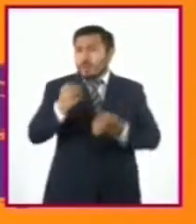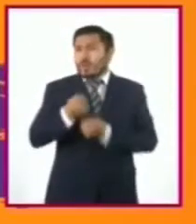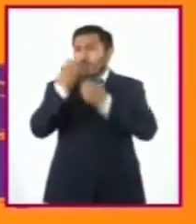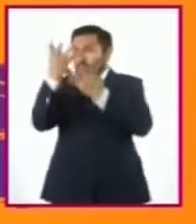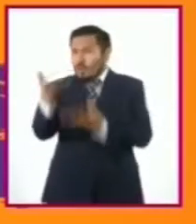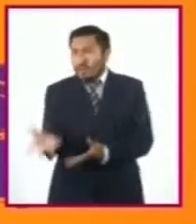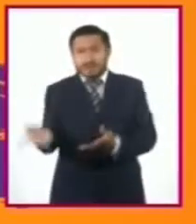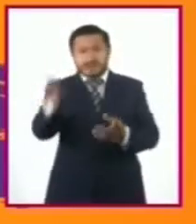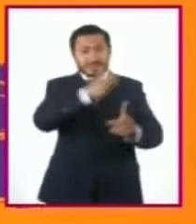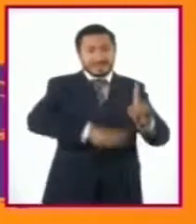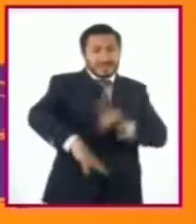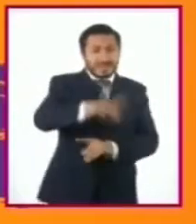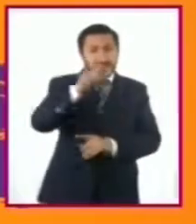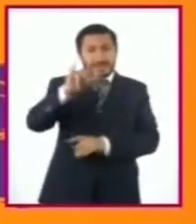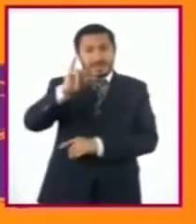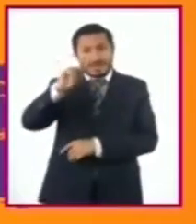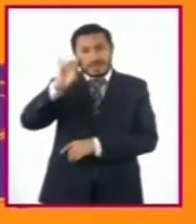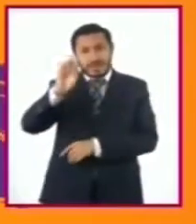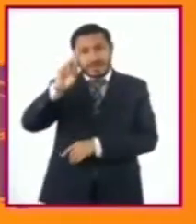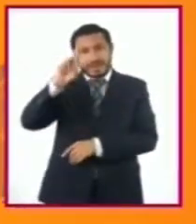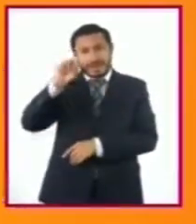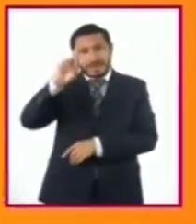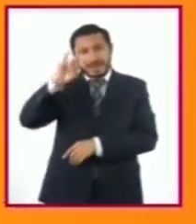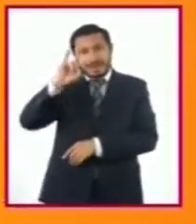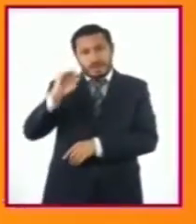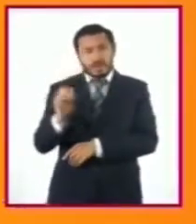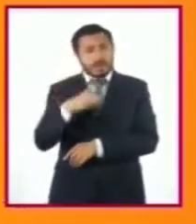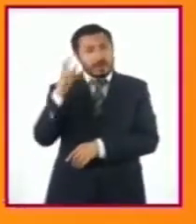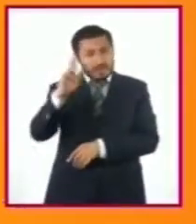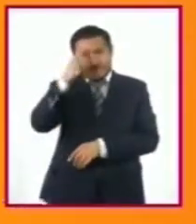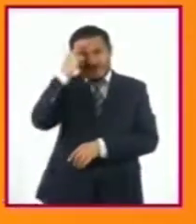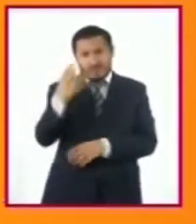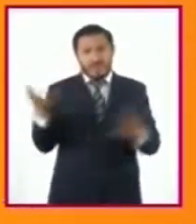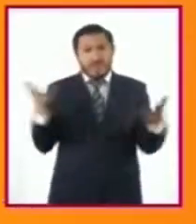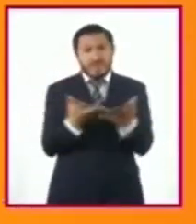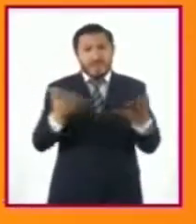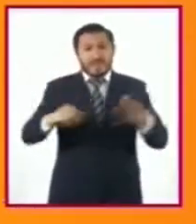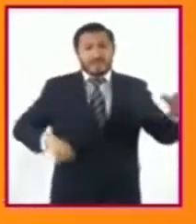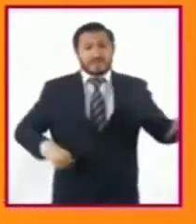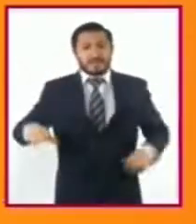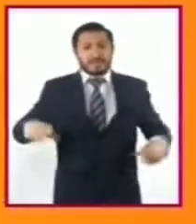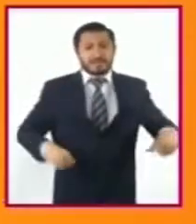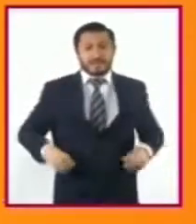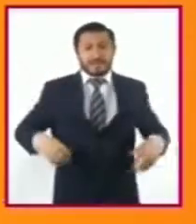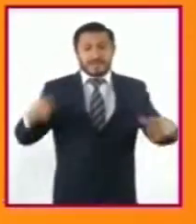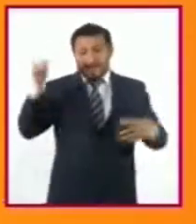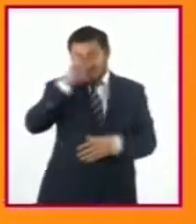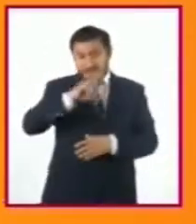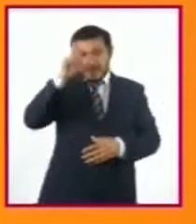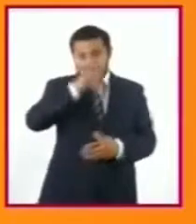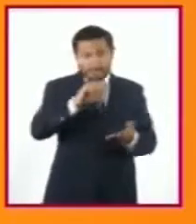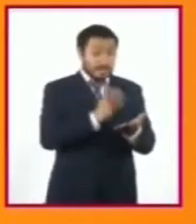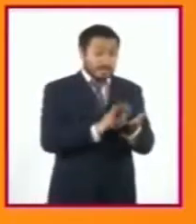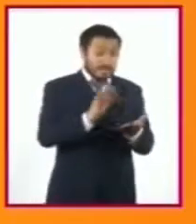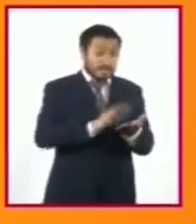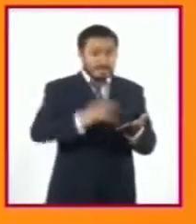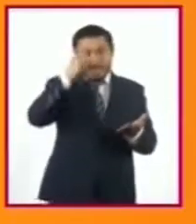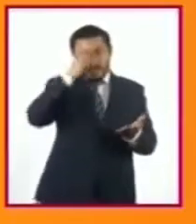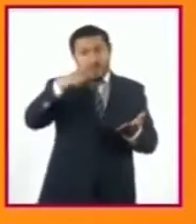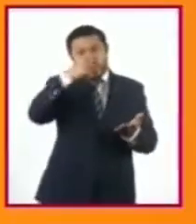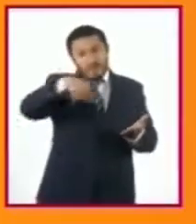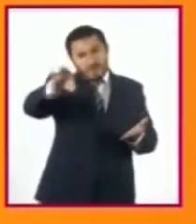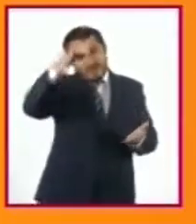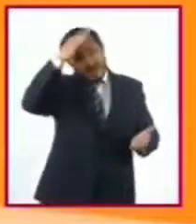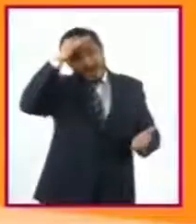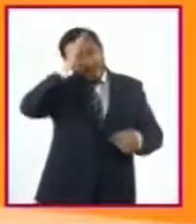de un movimiento literario. Y recuerden también realizar las actividades que ahí se sugieren para que puedan reafirmar sus